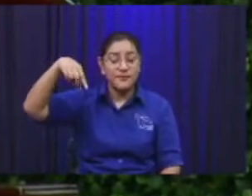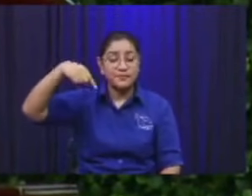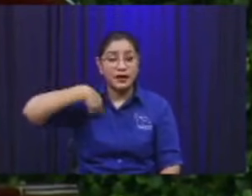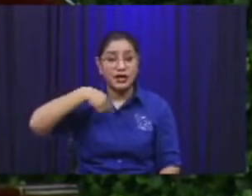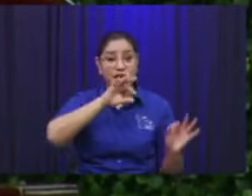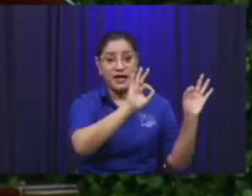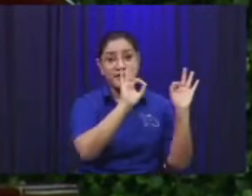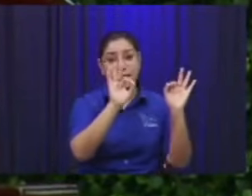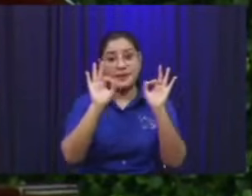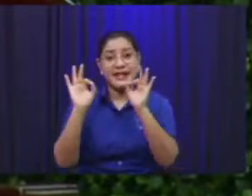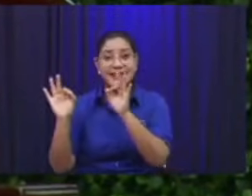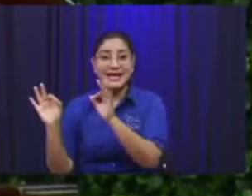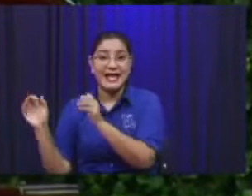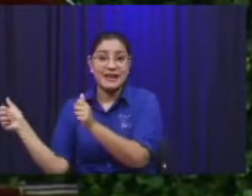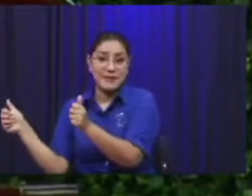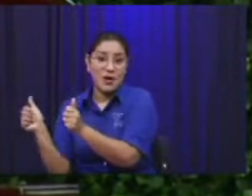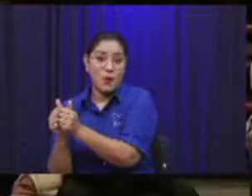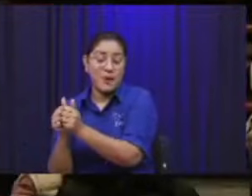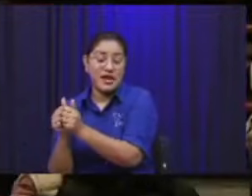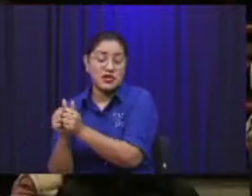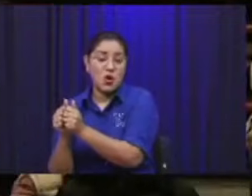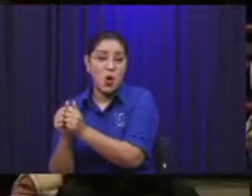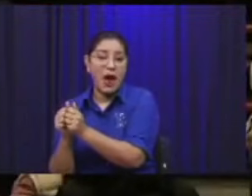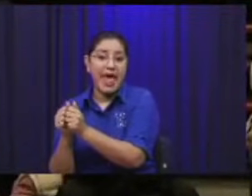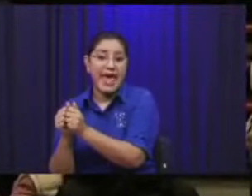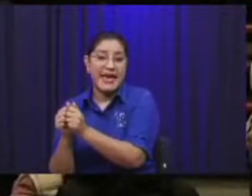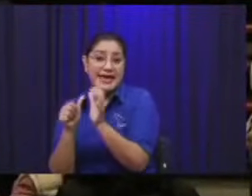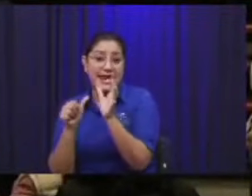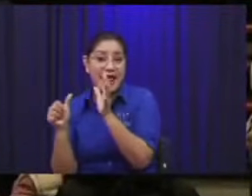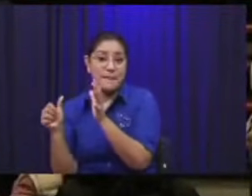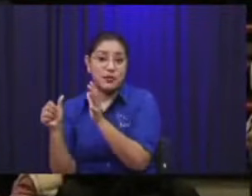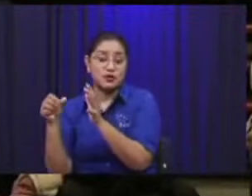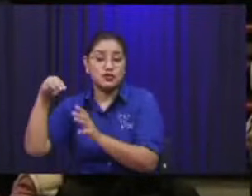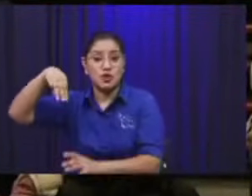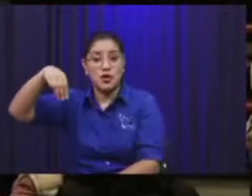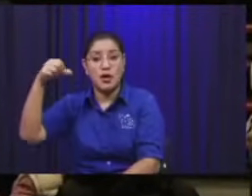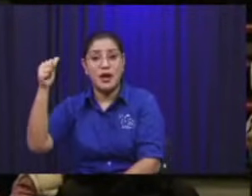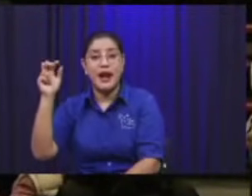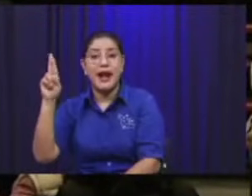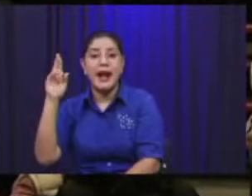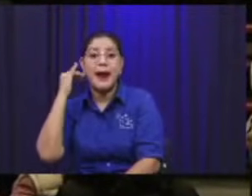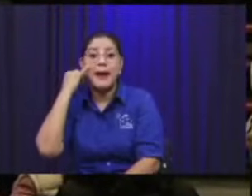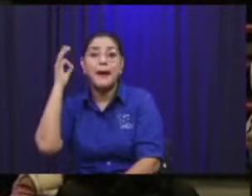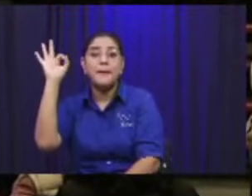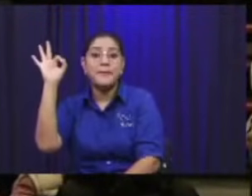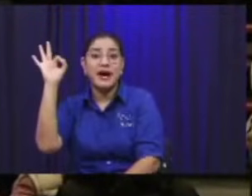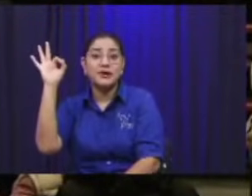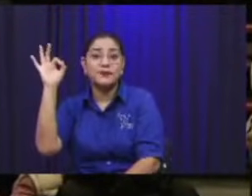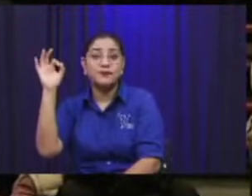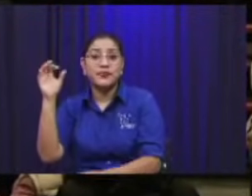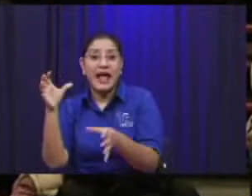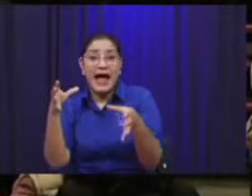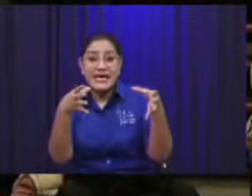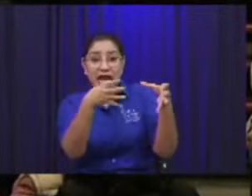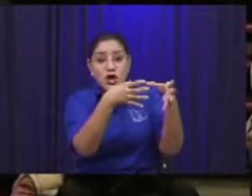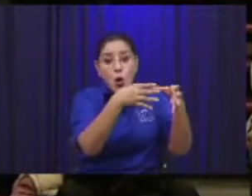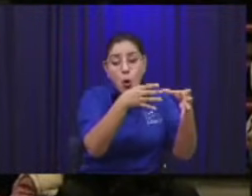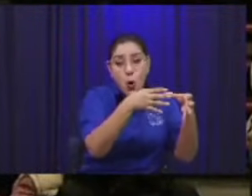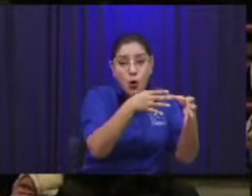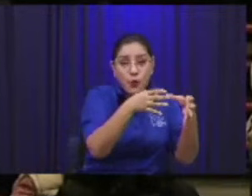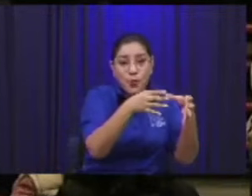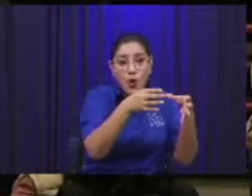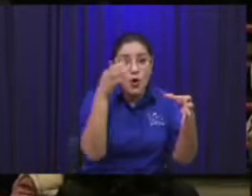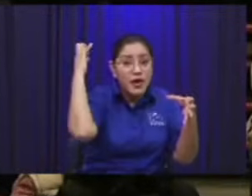llegó el hermano mario rivera y me dijo el apóstol fíjese que hay una compañía de profetas que vienen del